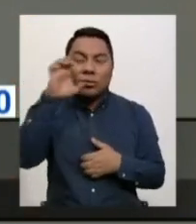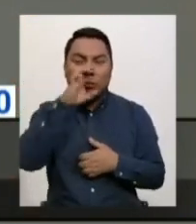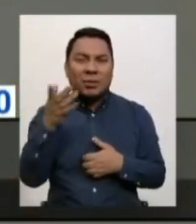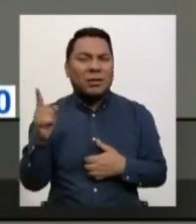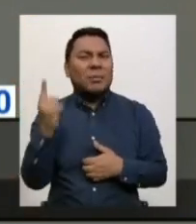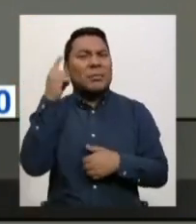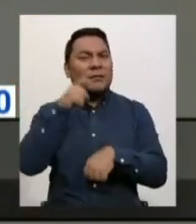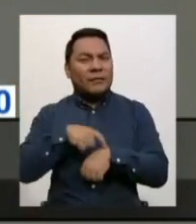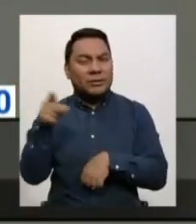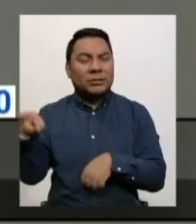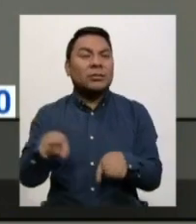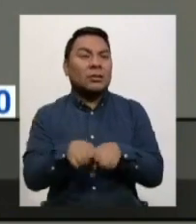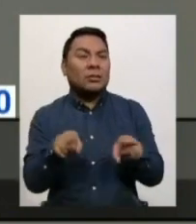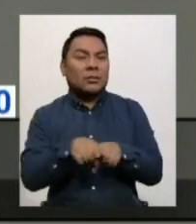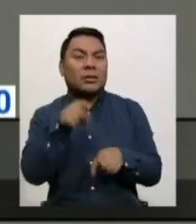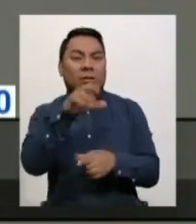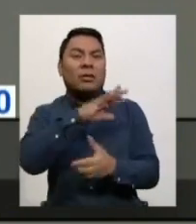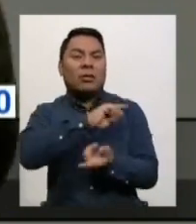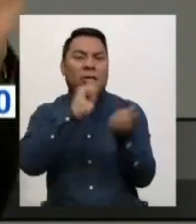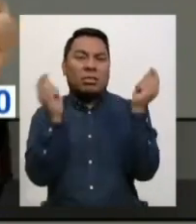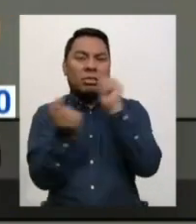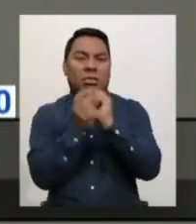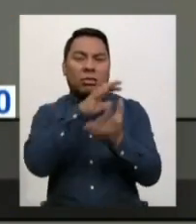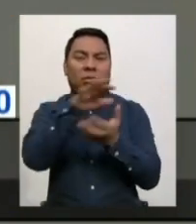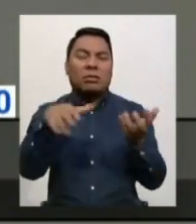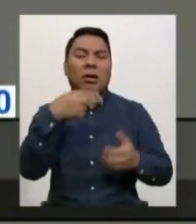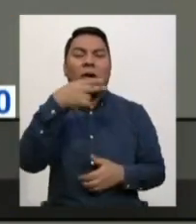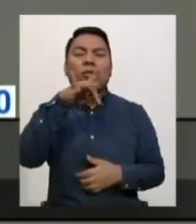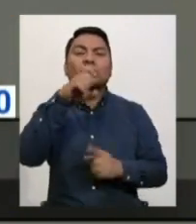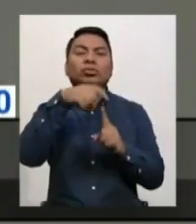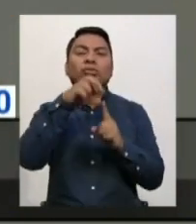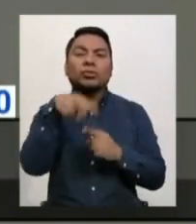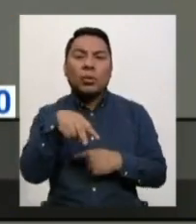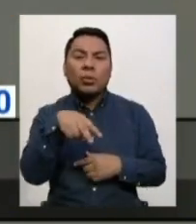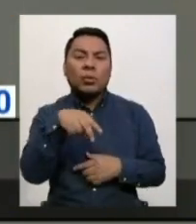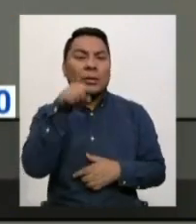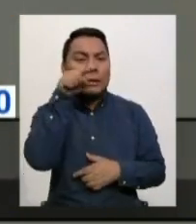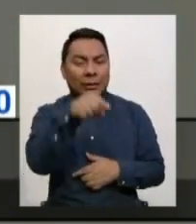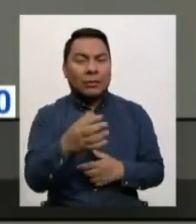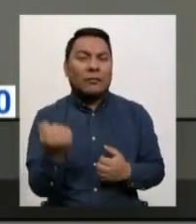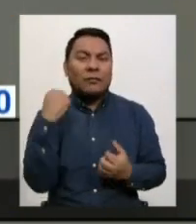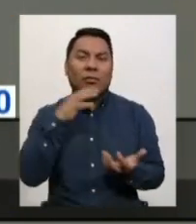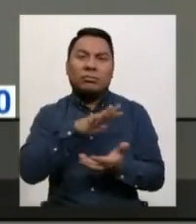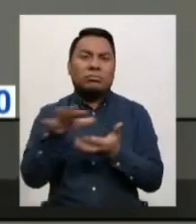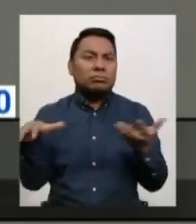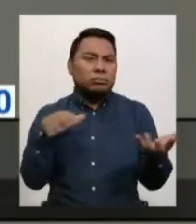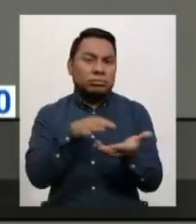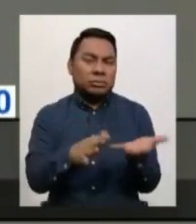evento climático de Houston es un evento que ocurre una vez cada 500 años. Bueno, han ocurrido 3